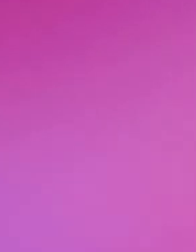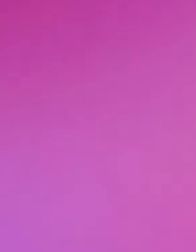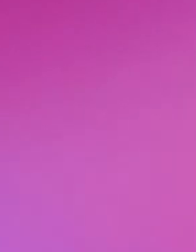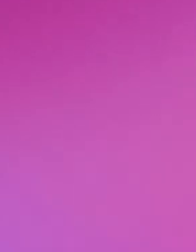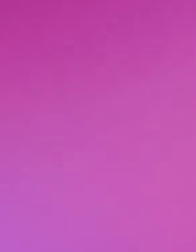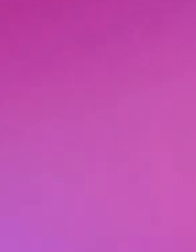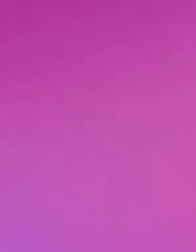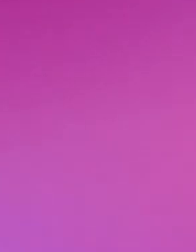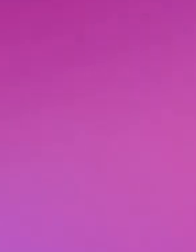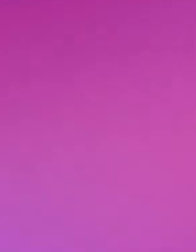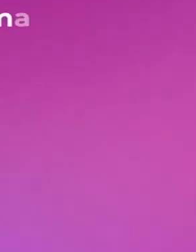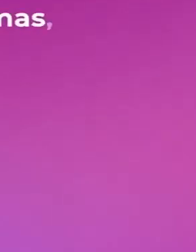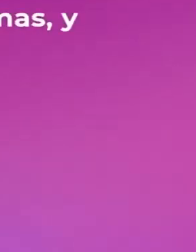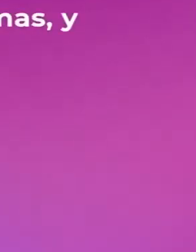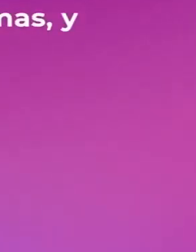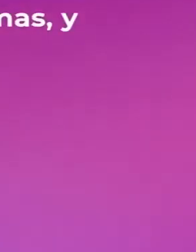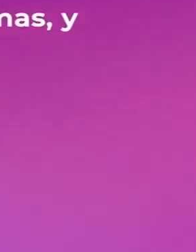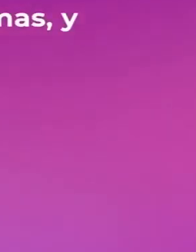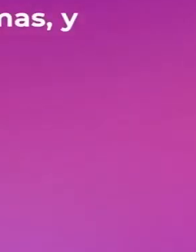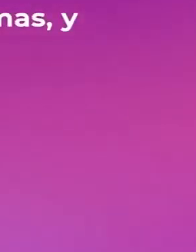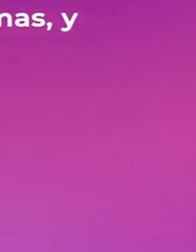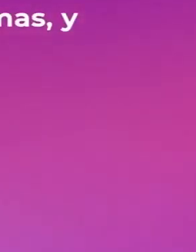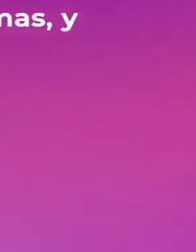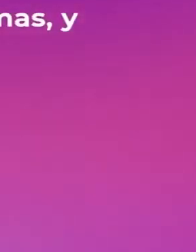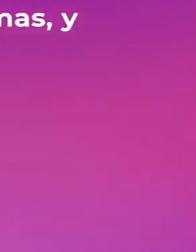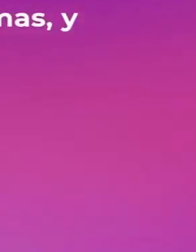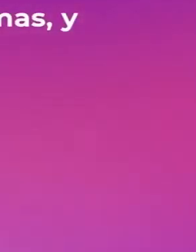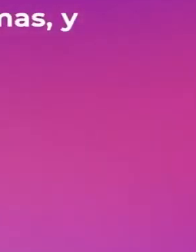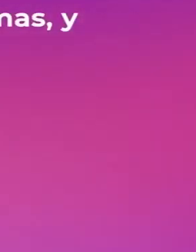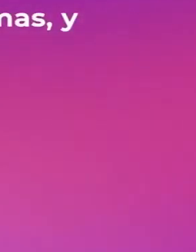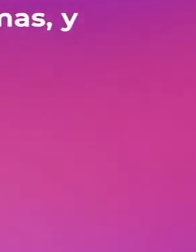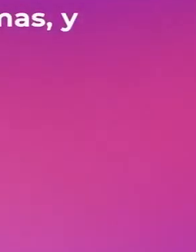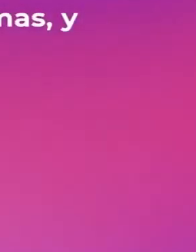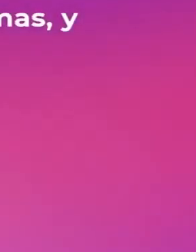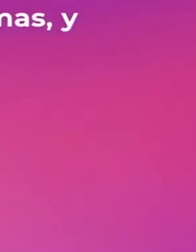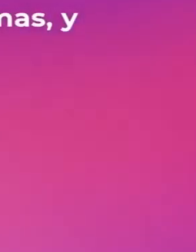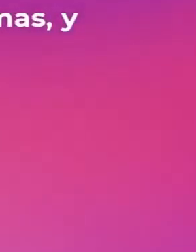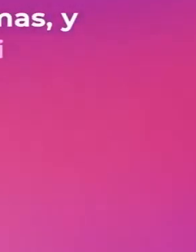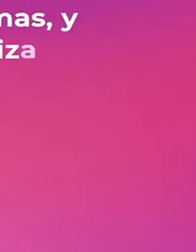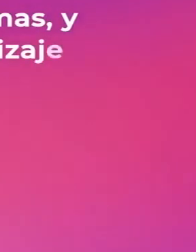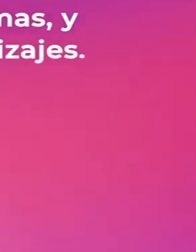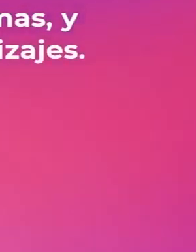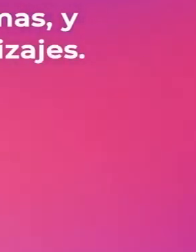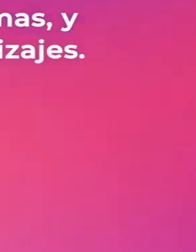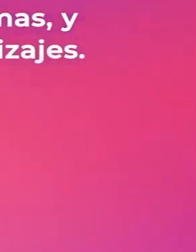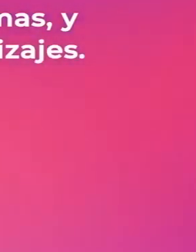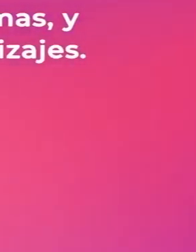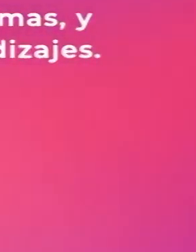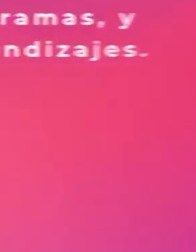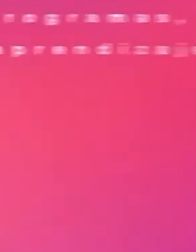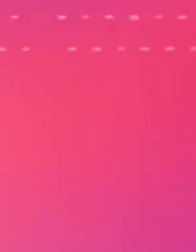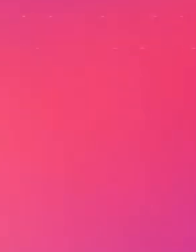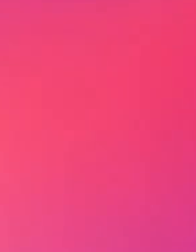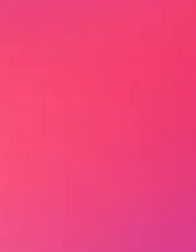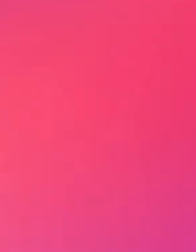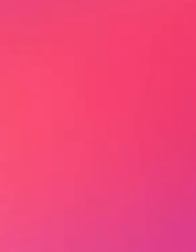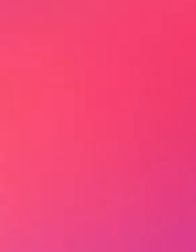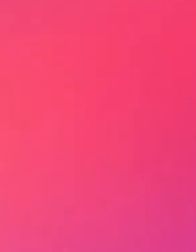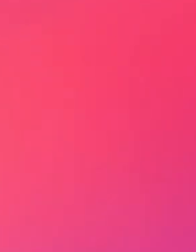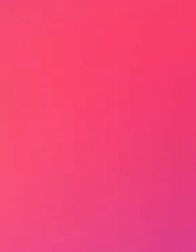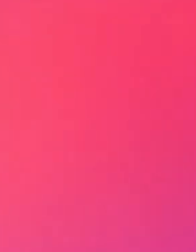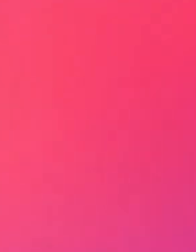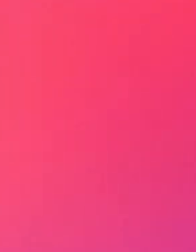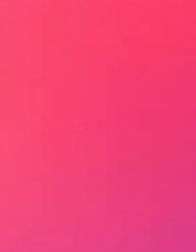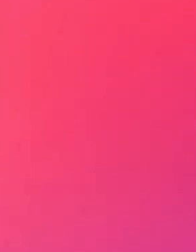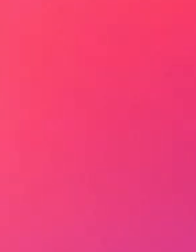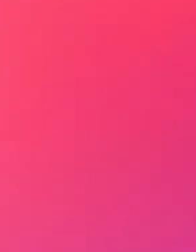aprendeencasa.cep.gob.mx, en donde podrás ver nuevamente los videos de los programas y además encontrarás actividades para fortalecer tus